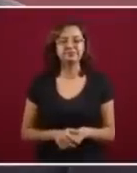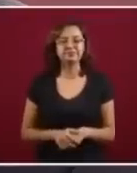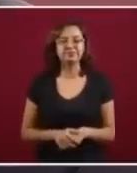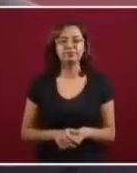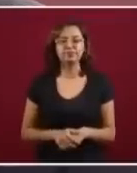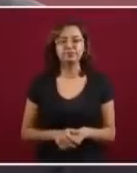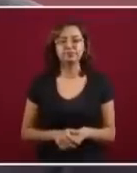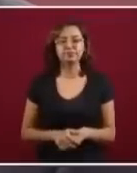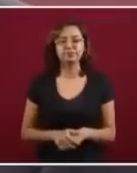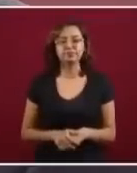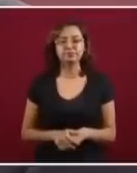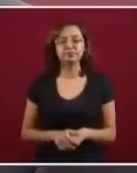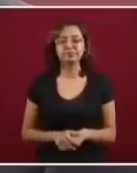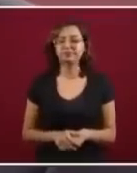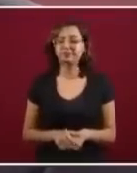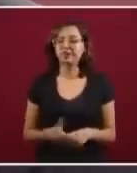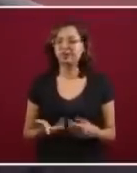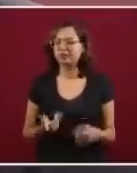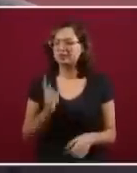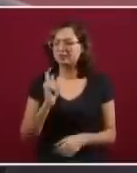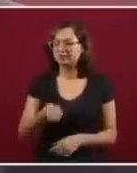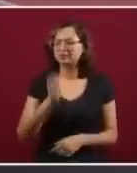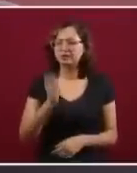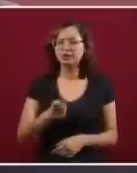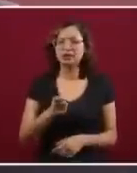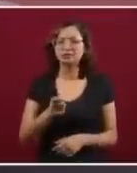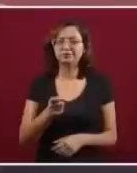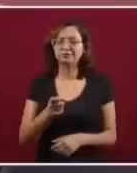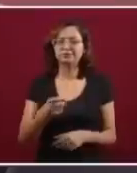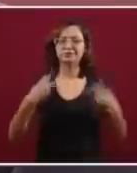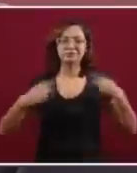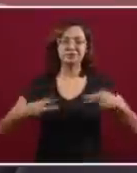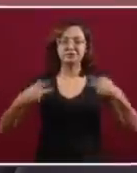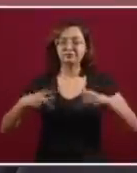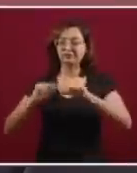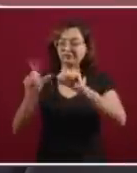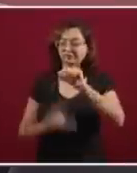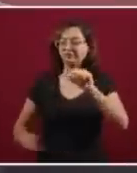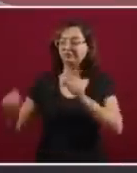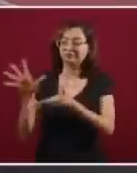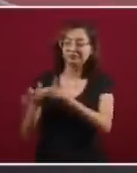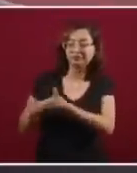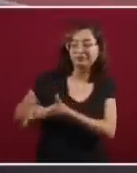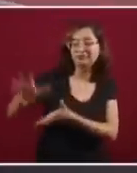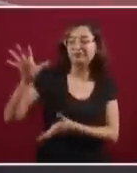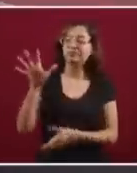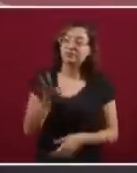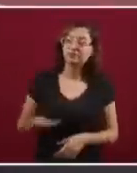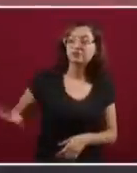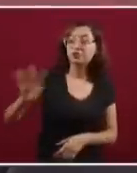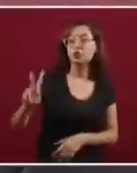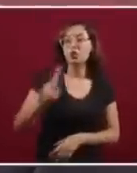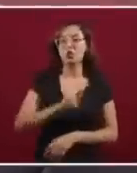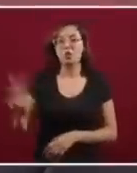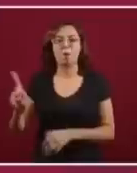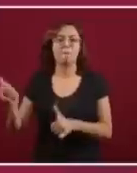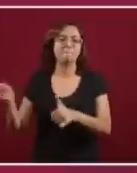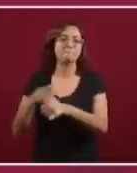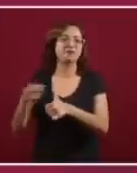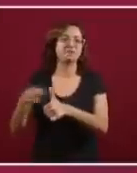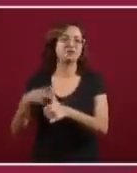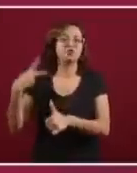de que lo más importante es el interés de la nación de todos los mexicanos